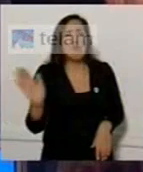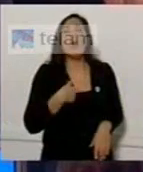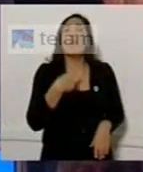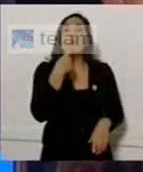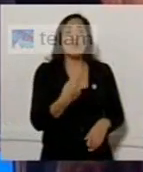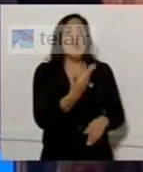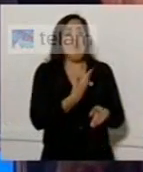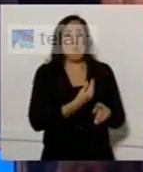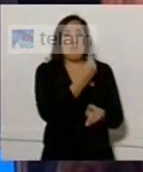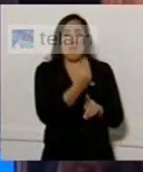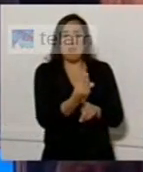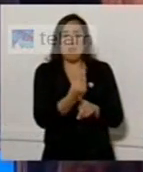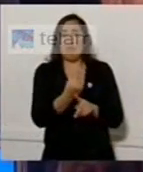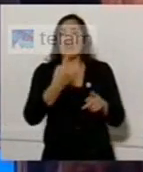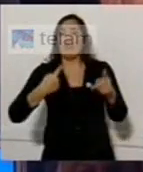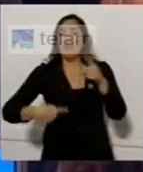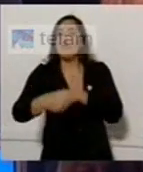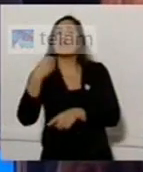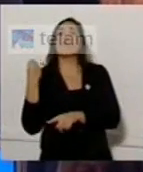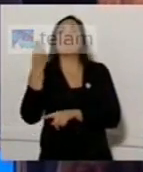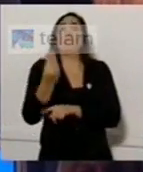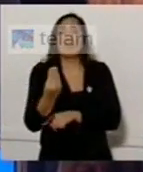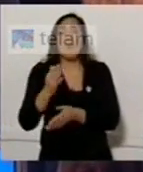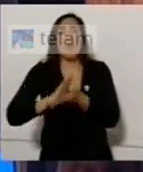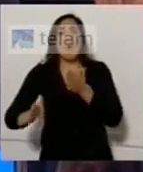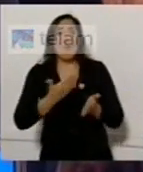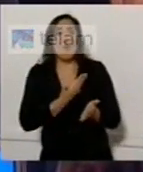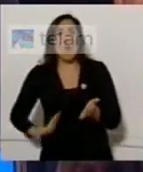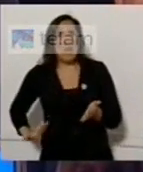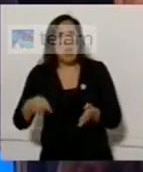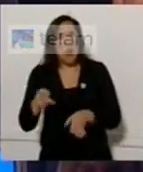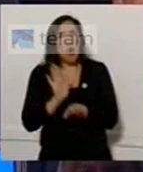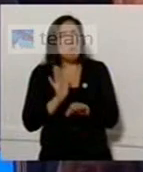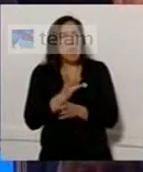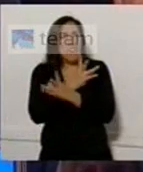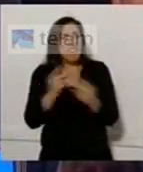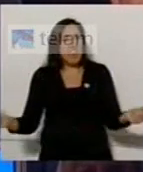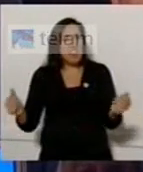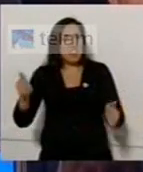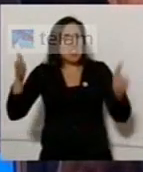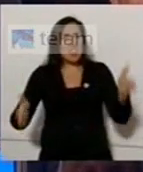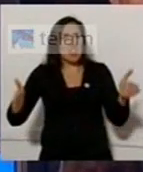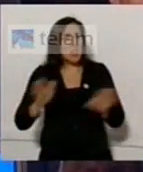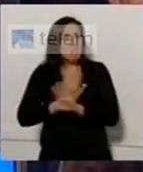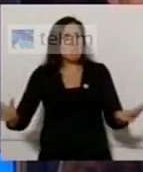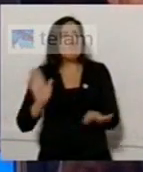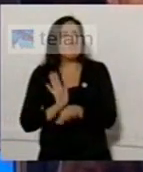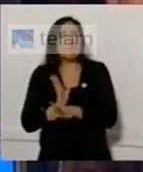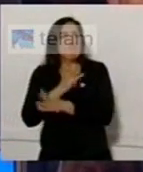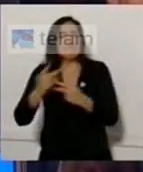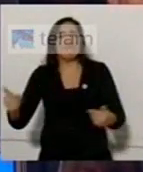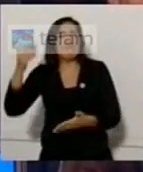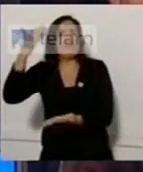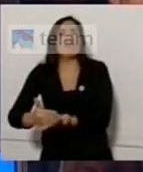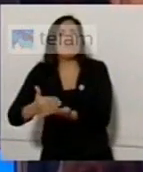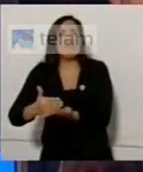por otro es fin de ciclo? ¿O en realidad a lo que se están refiriendo es